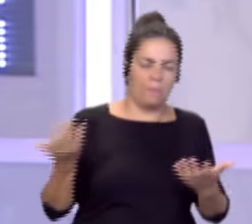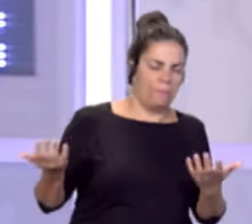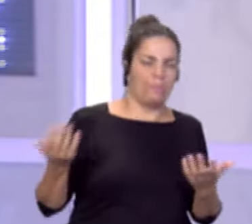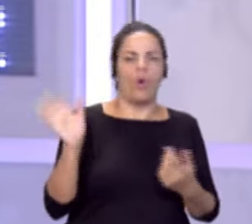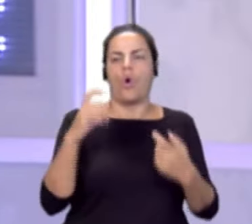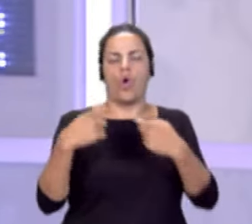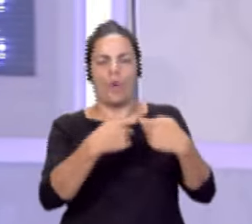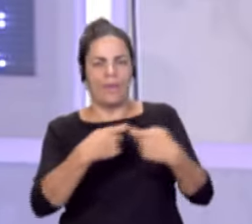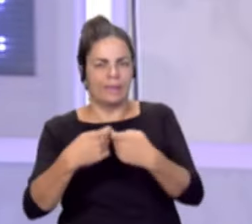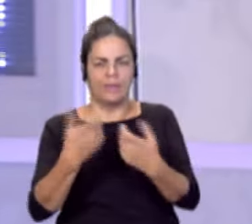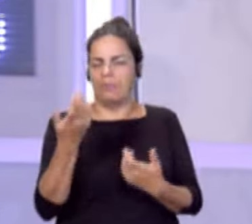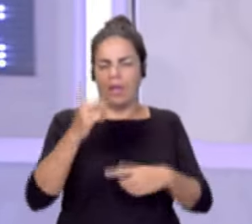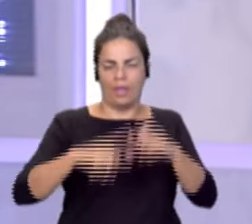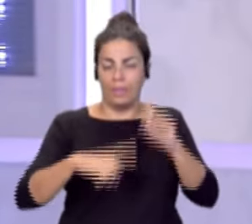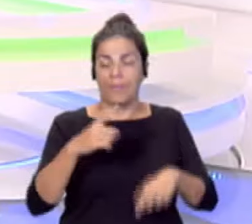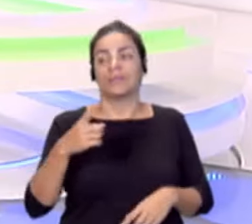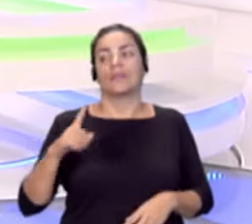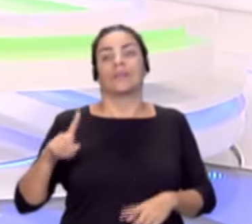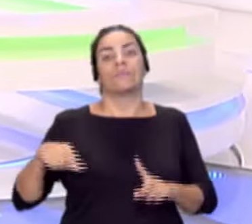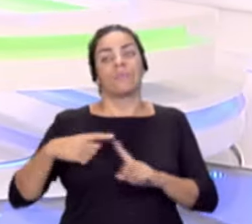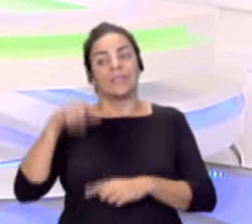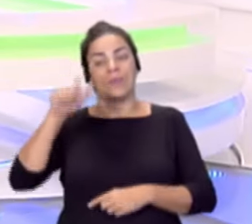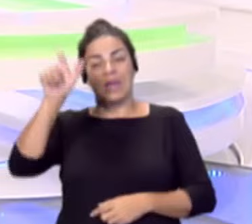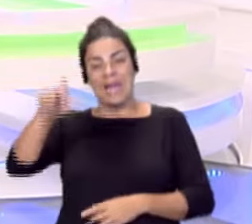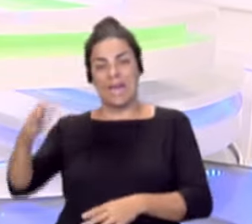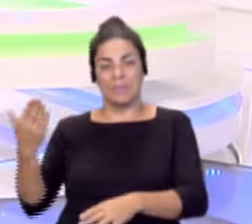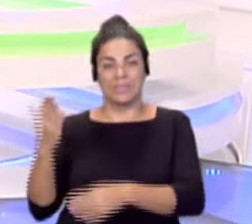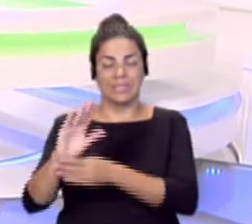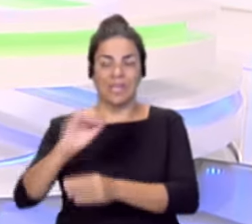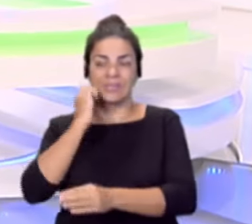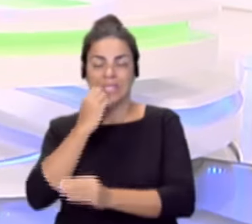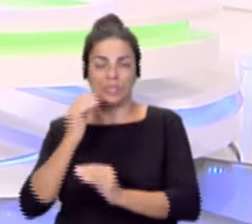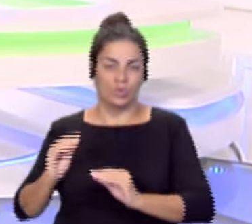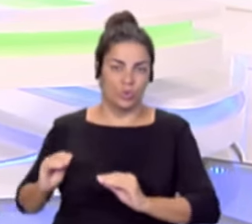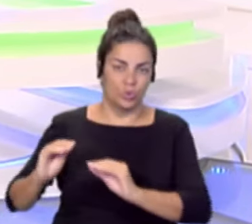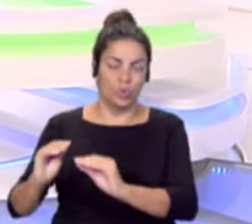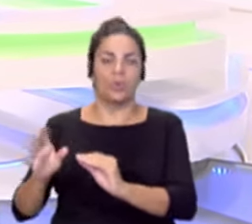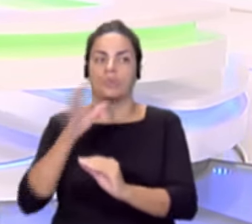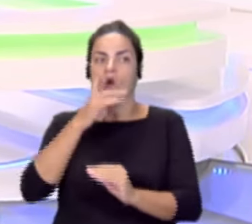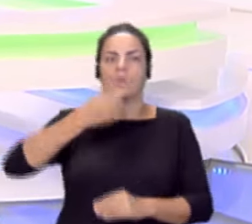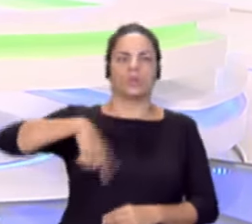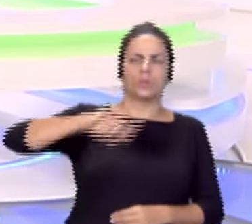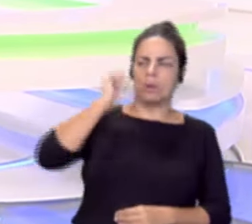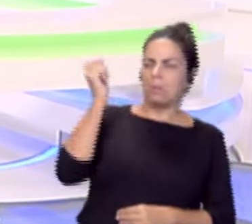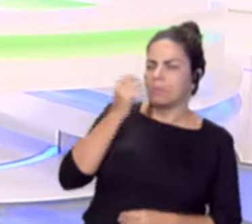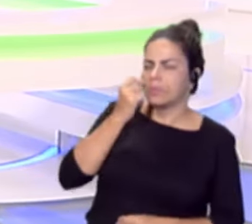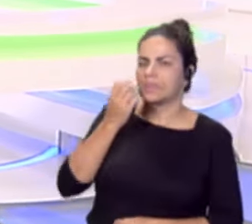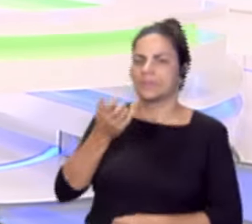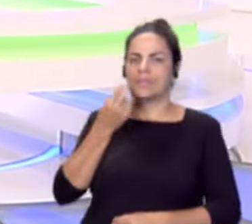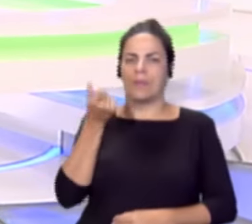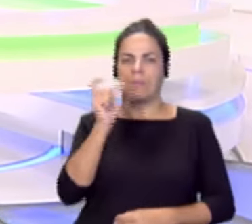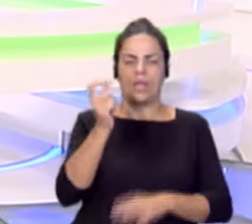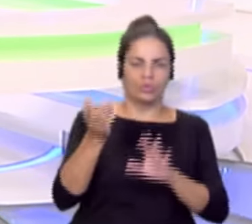cooperativa. Y luego está la queja del representante, que sí que es cierto que lo que nos llega de noticias siempre es cuando sube el barril, cuando existe un problema, un